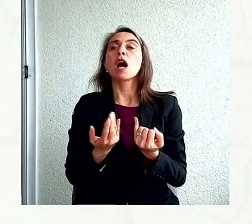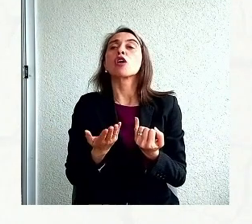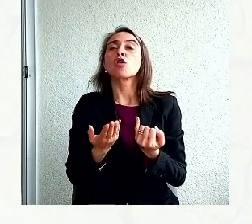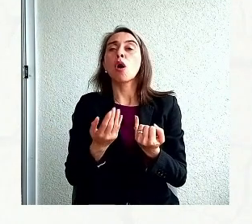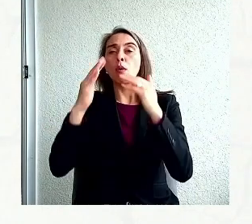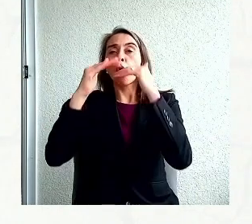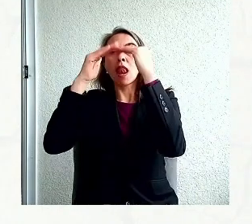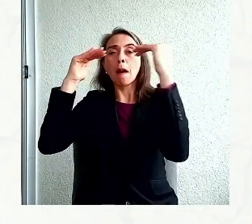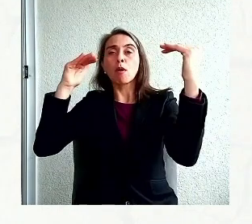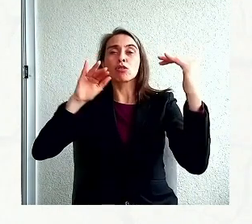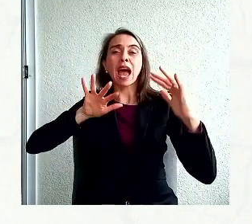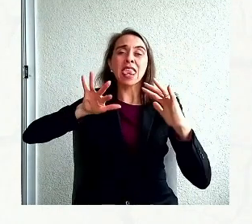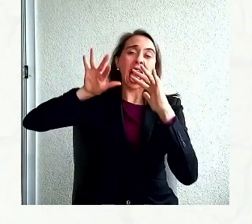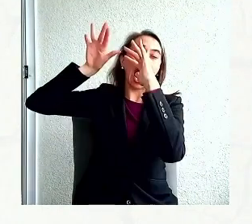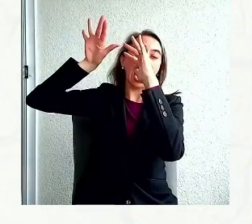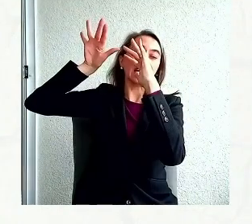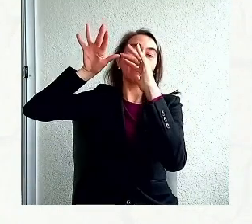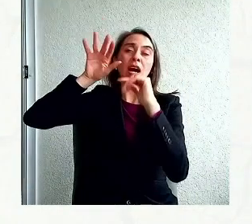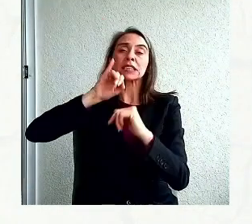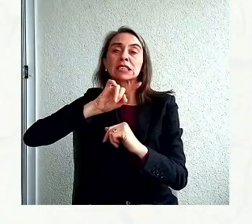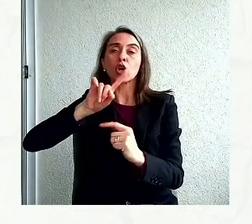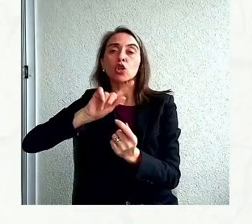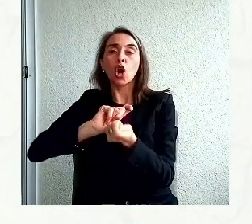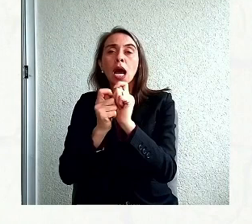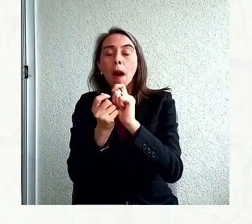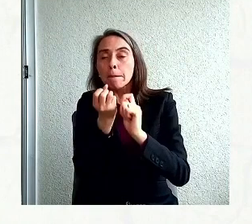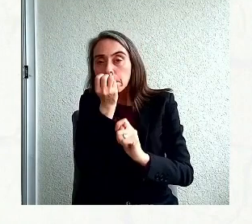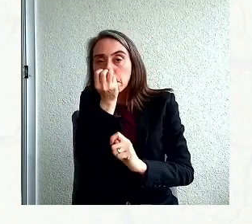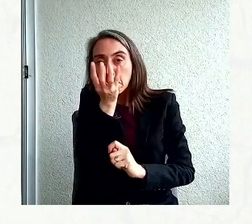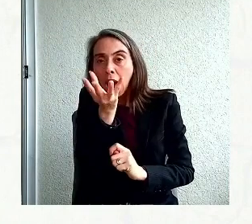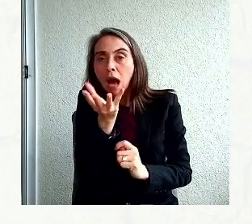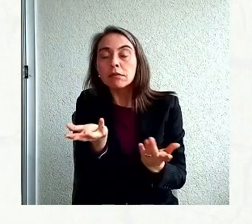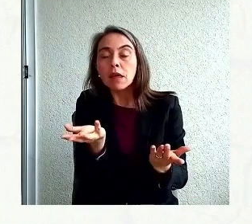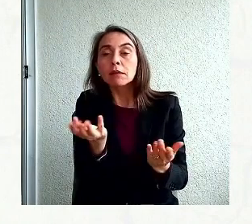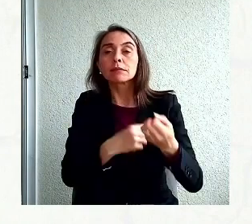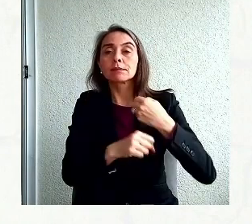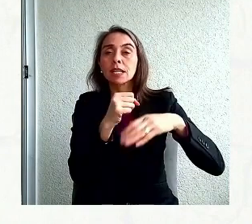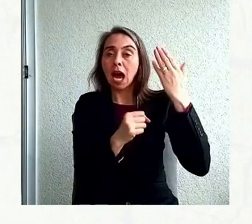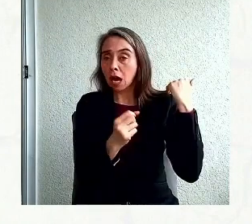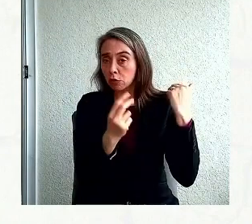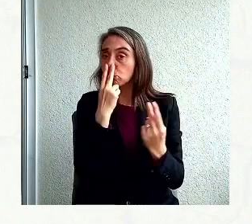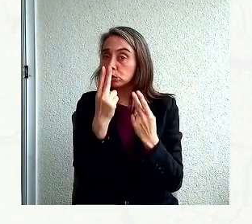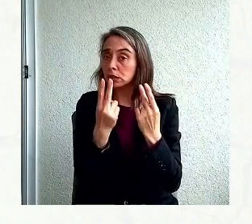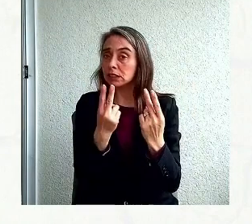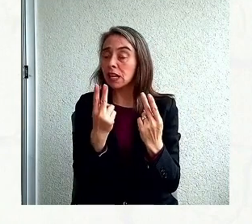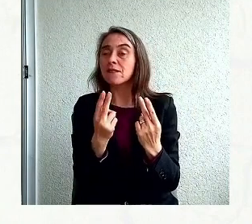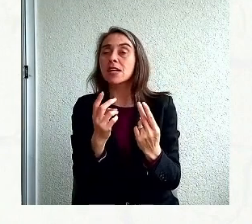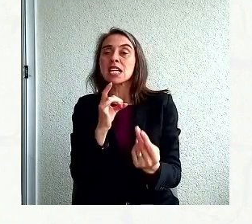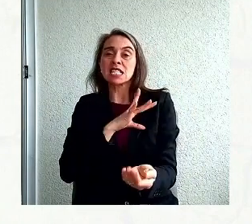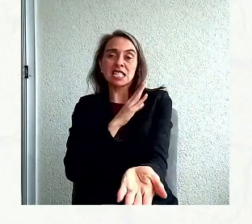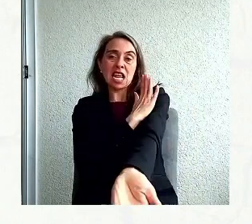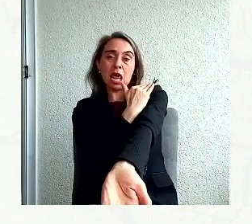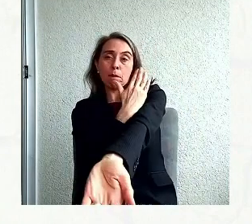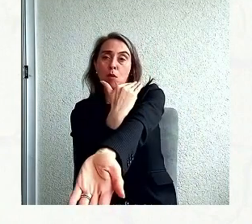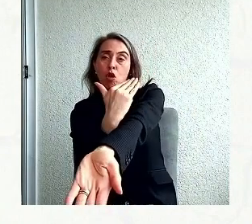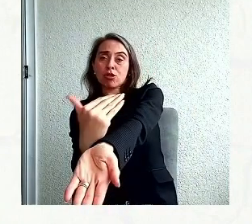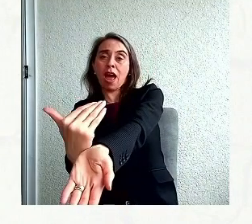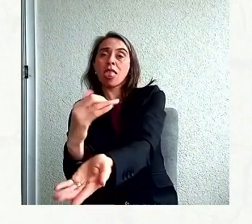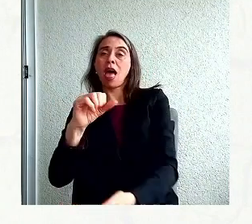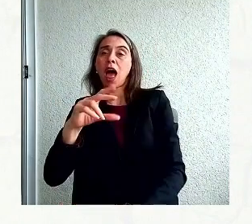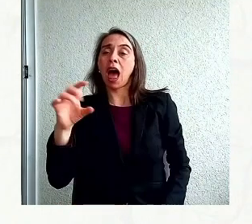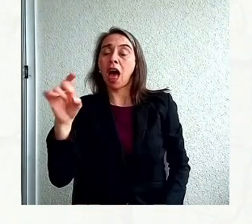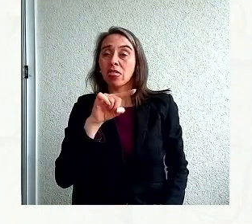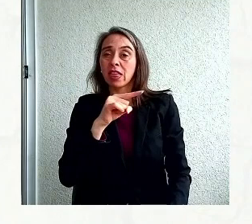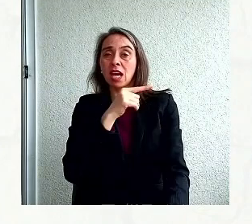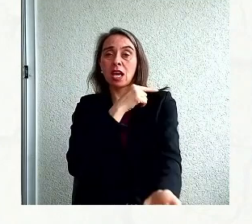mostrado muchos cambios a nivel de los Andes de Chile. Nosotros tenemos una tremenda cadena montañosa en Chile, de